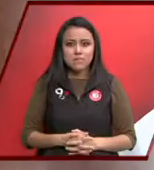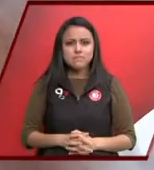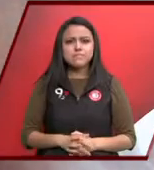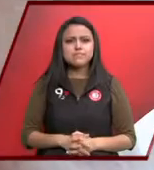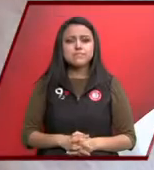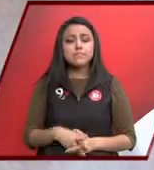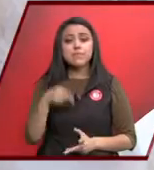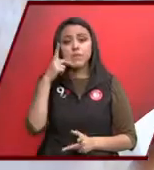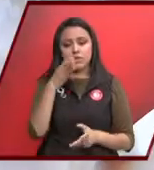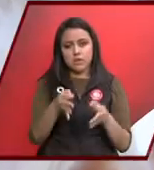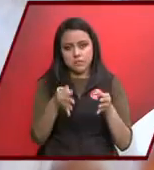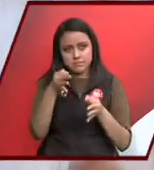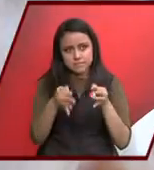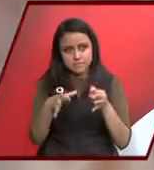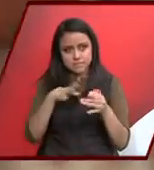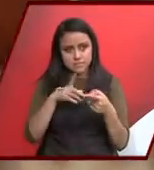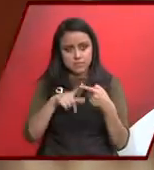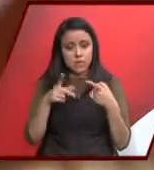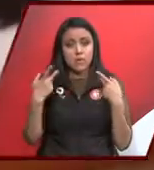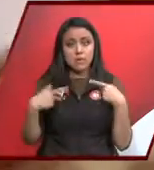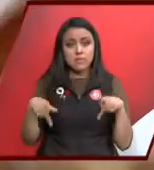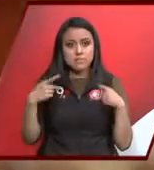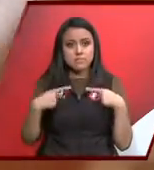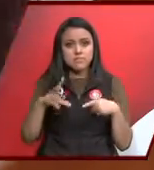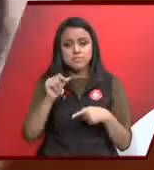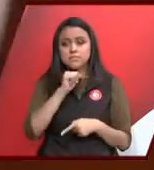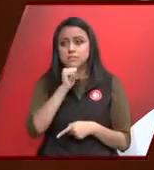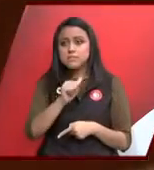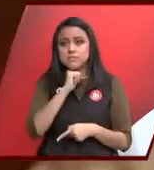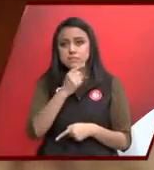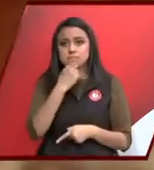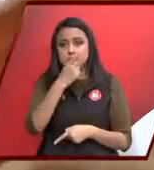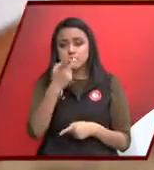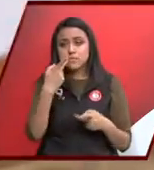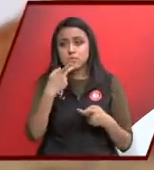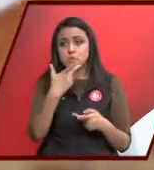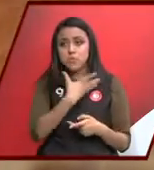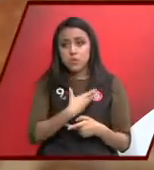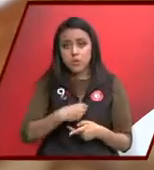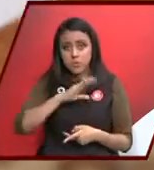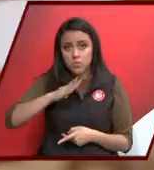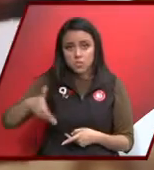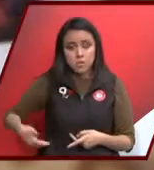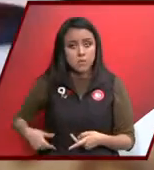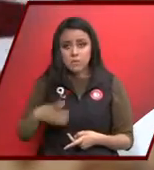Durante una de las audiencias, el afectado no señaló a su hijo como culpable.